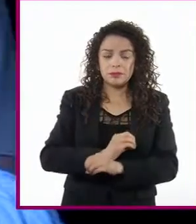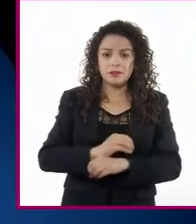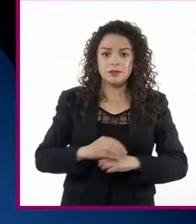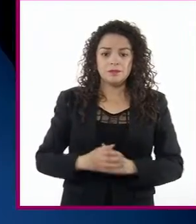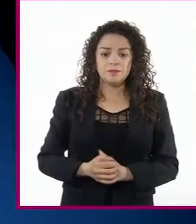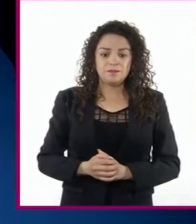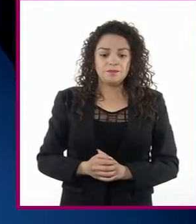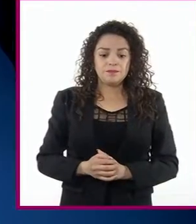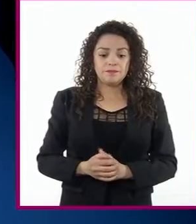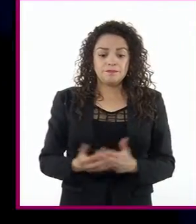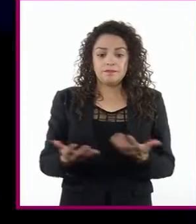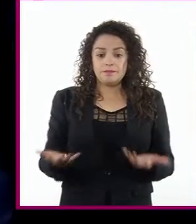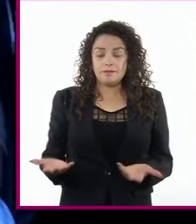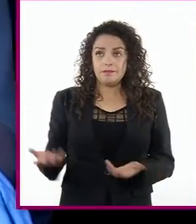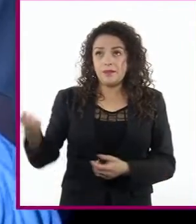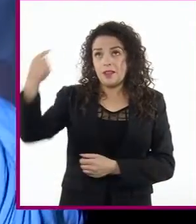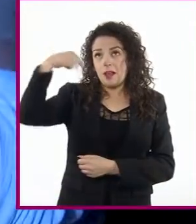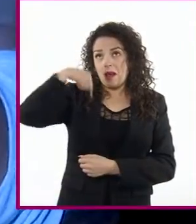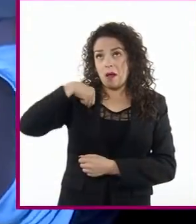que ha caído sobre mí!